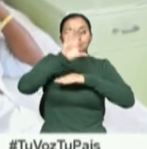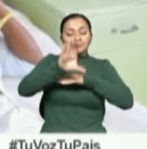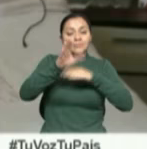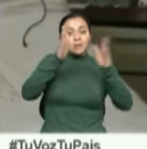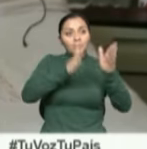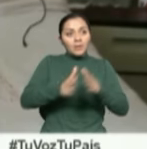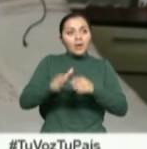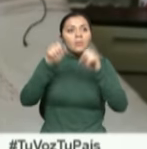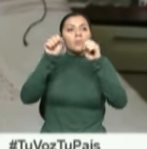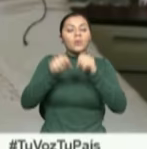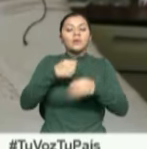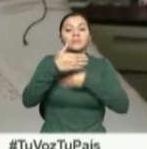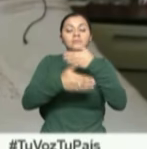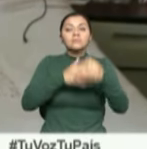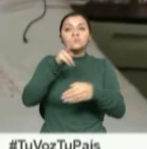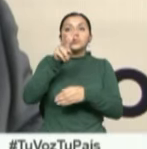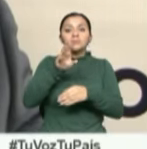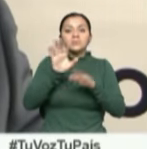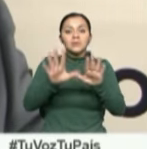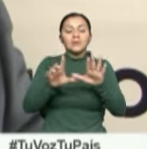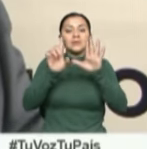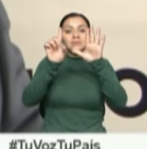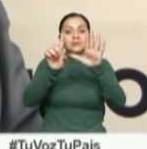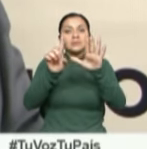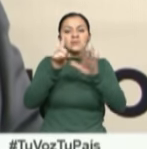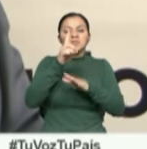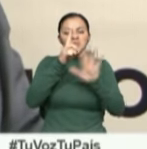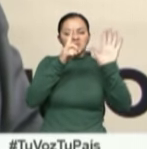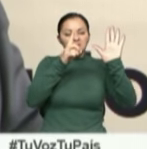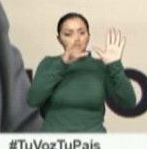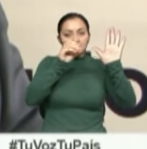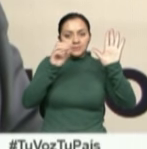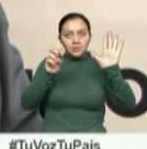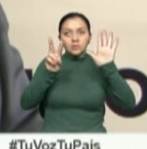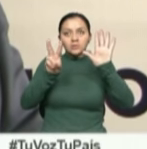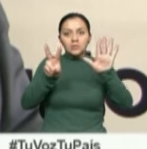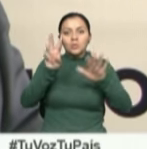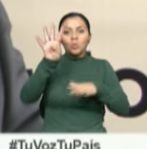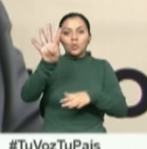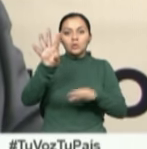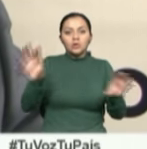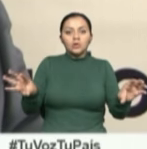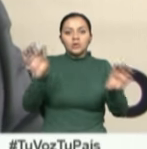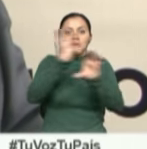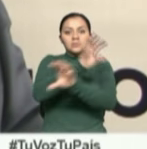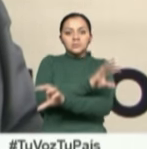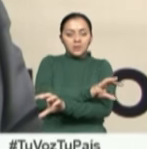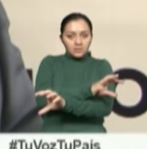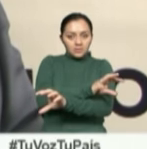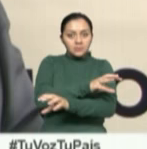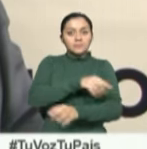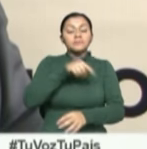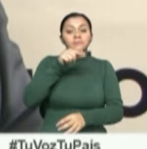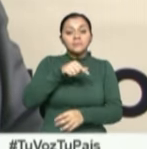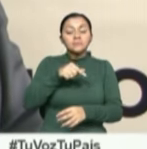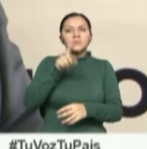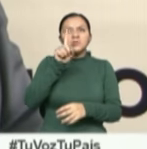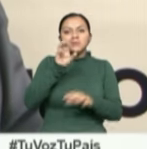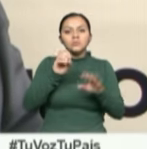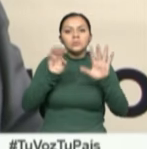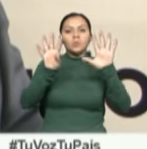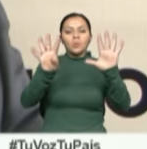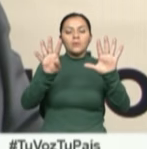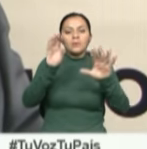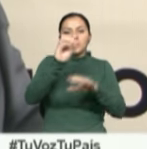ha permitido que el año 2016 terminemos haciendo 674 trasplantes. Un crecimiento de un